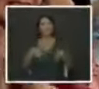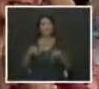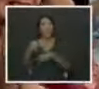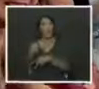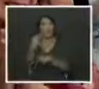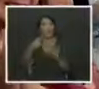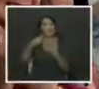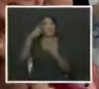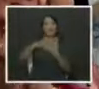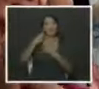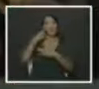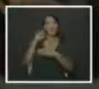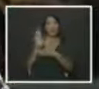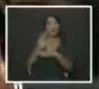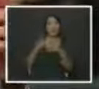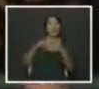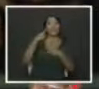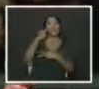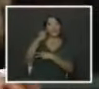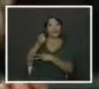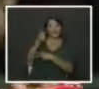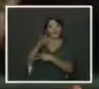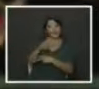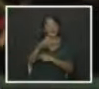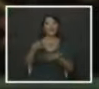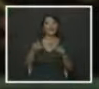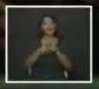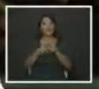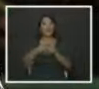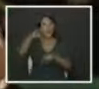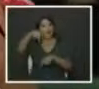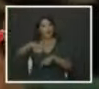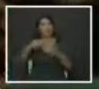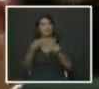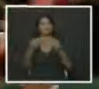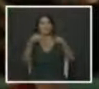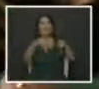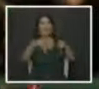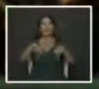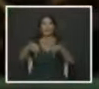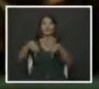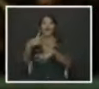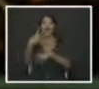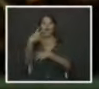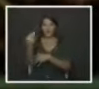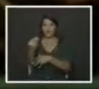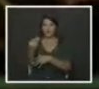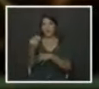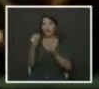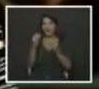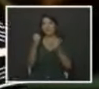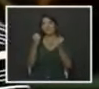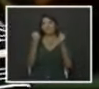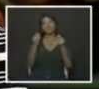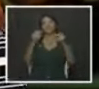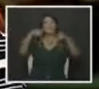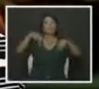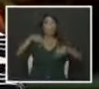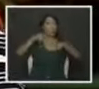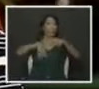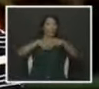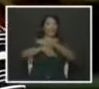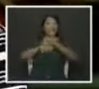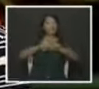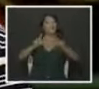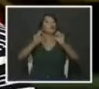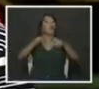por la tele, por Canal 13, y además aquí muchas personas afuera, por dichas abierto, entonces muchas personas también van a poder